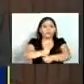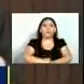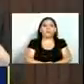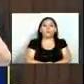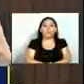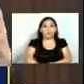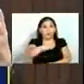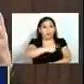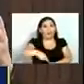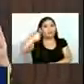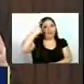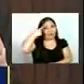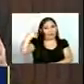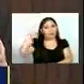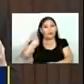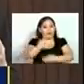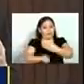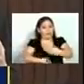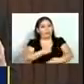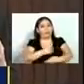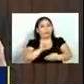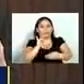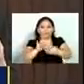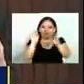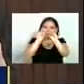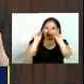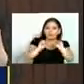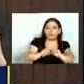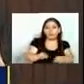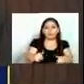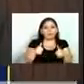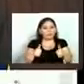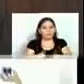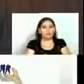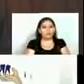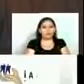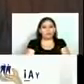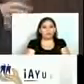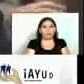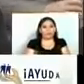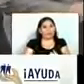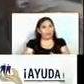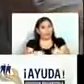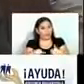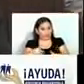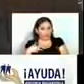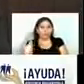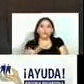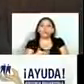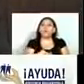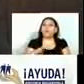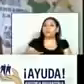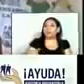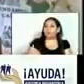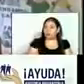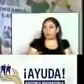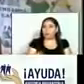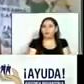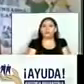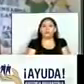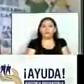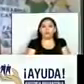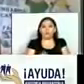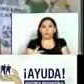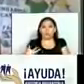Recuerden que la tecnología Es un instrumento Y depende de la manera Como nosotros Lo utilicemos El